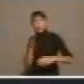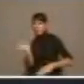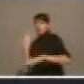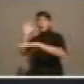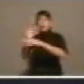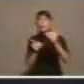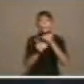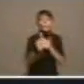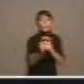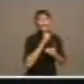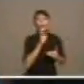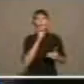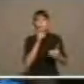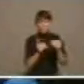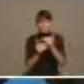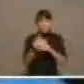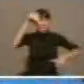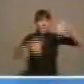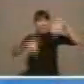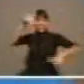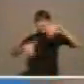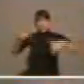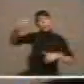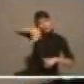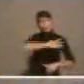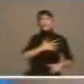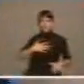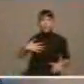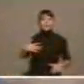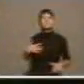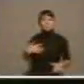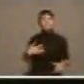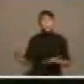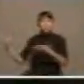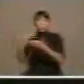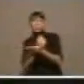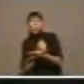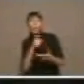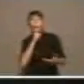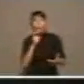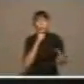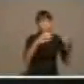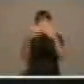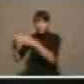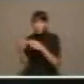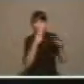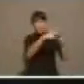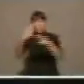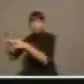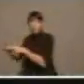de futuro, futuros candidatos quieren ser. Y todos con escuela en sus